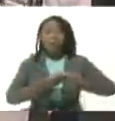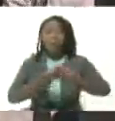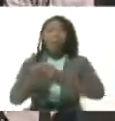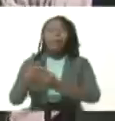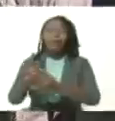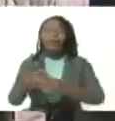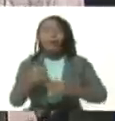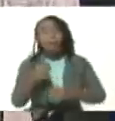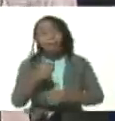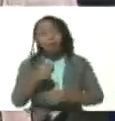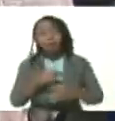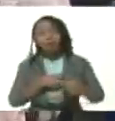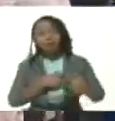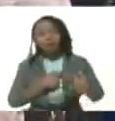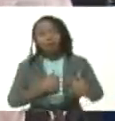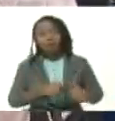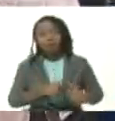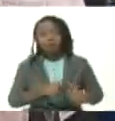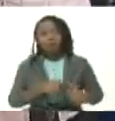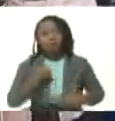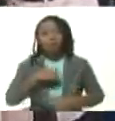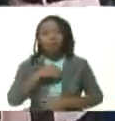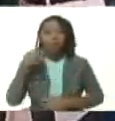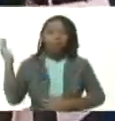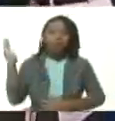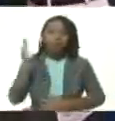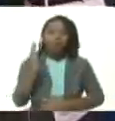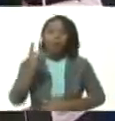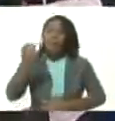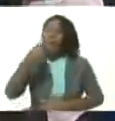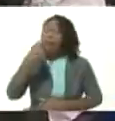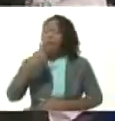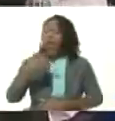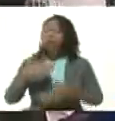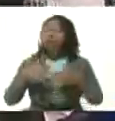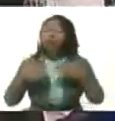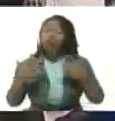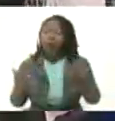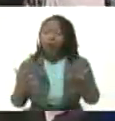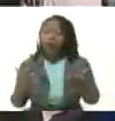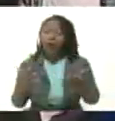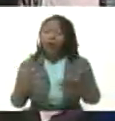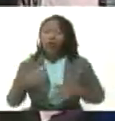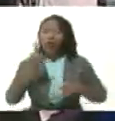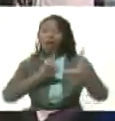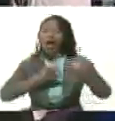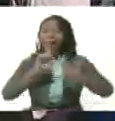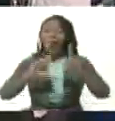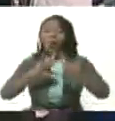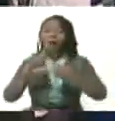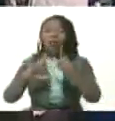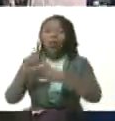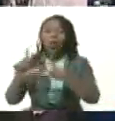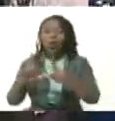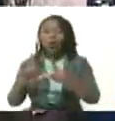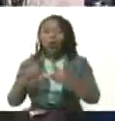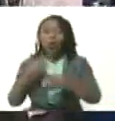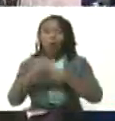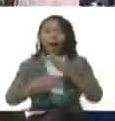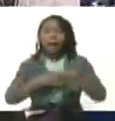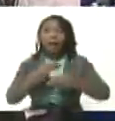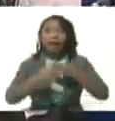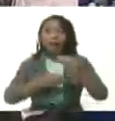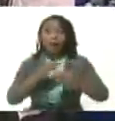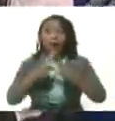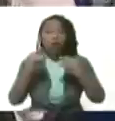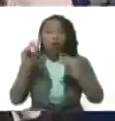el corazón. Nosotros traemos los medicamentos desde los laboratorios y los atomizamos a